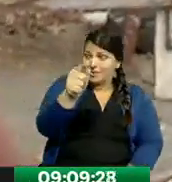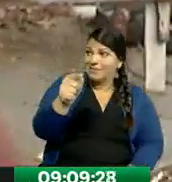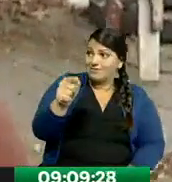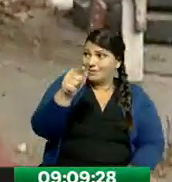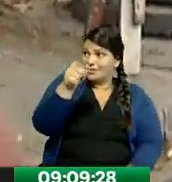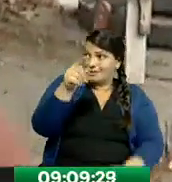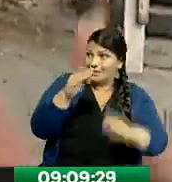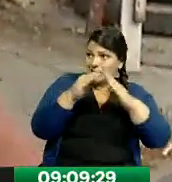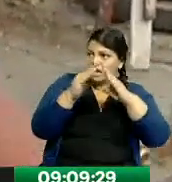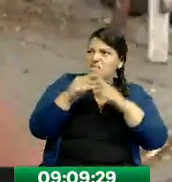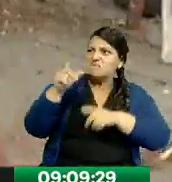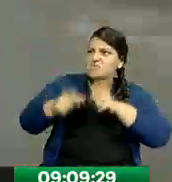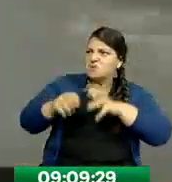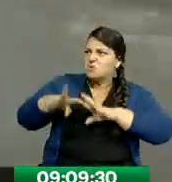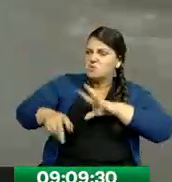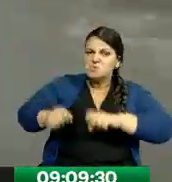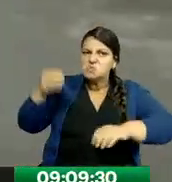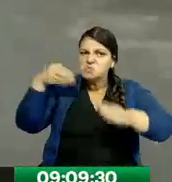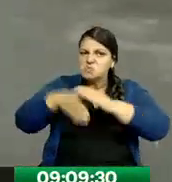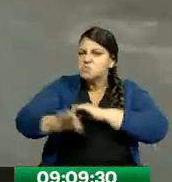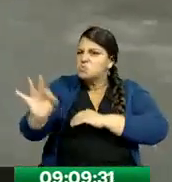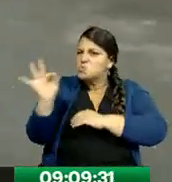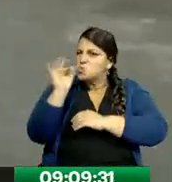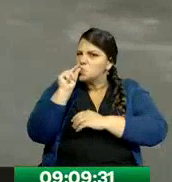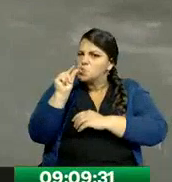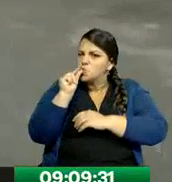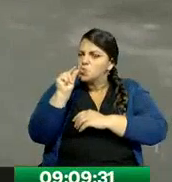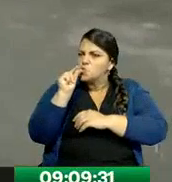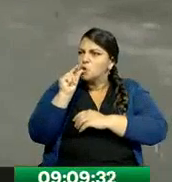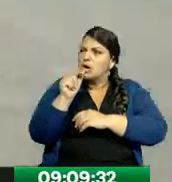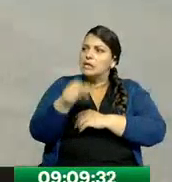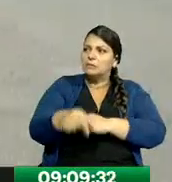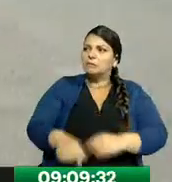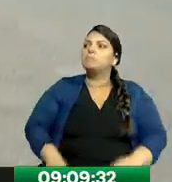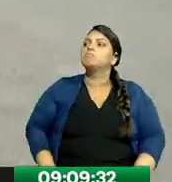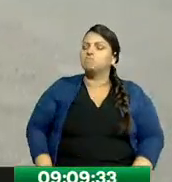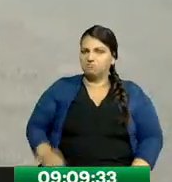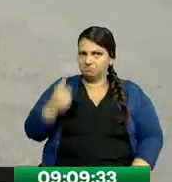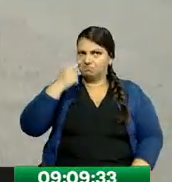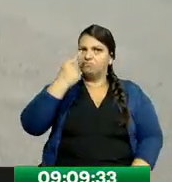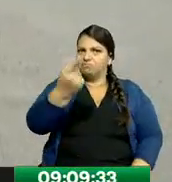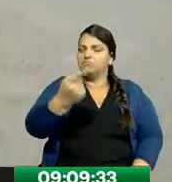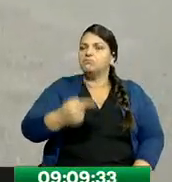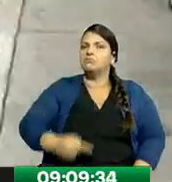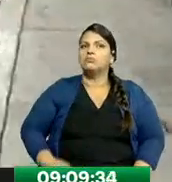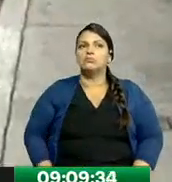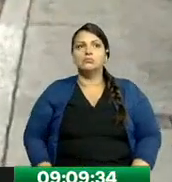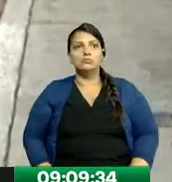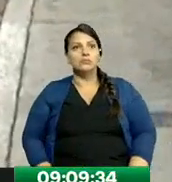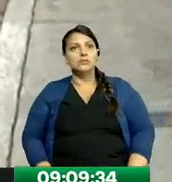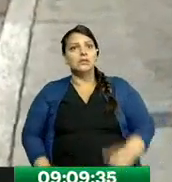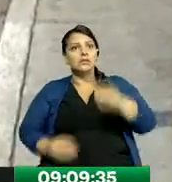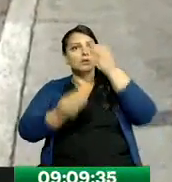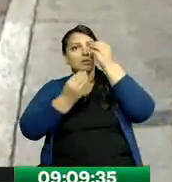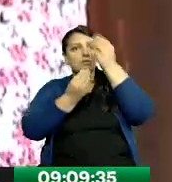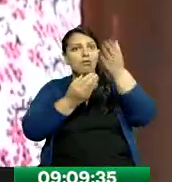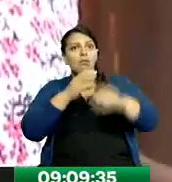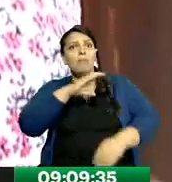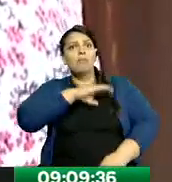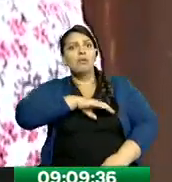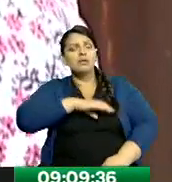casa que hay ahí donde se meten toditos a fumar. Con lo cual, extienden su exhortación colectiva a las UPC más